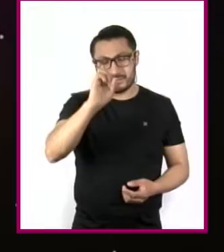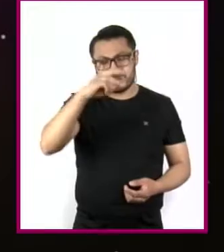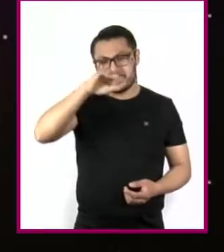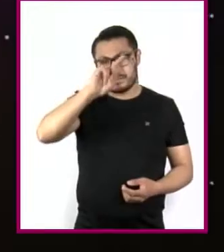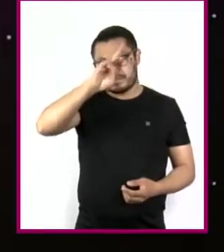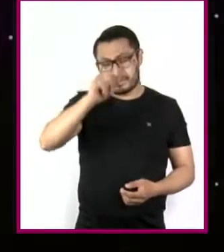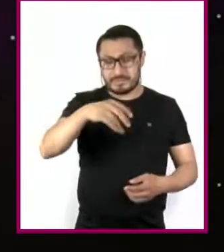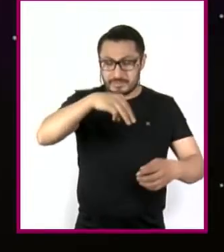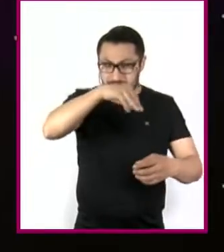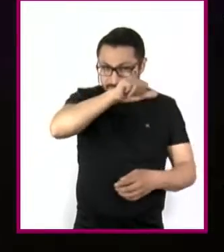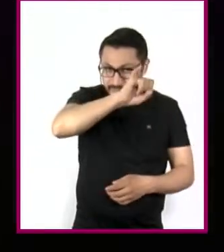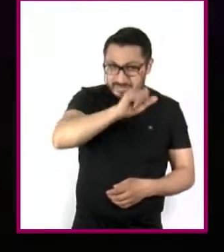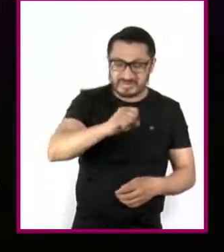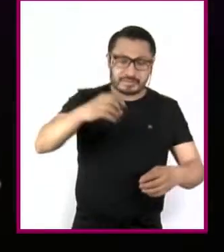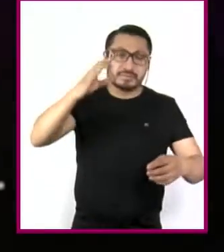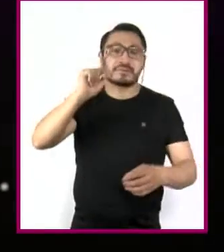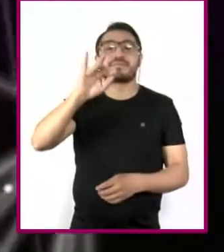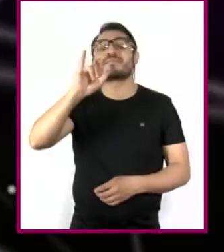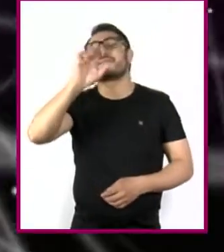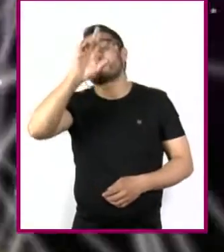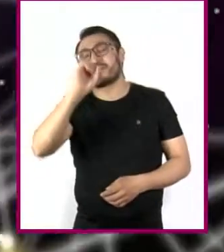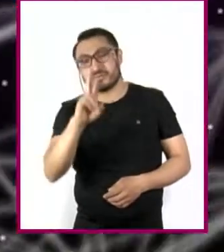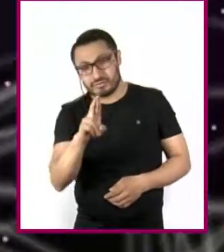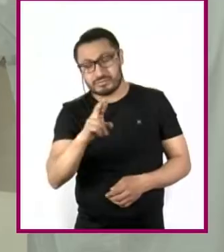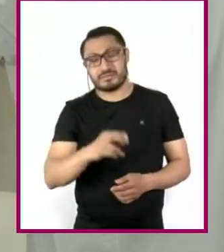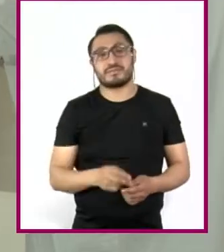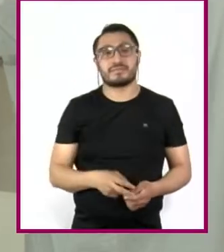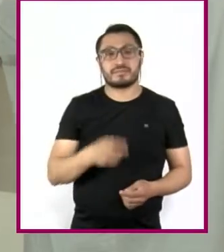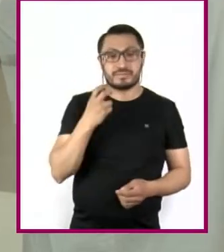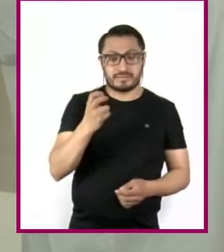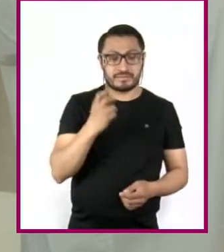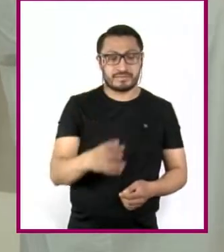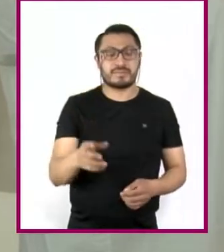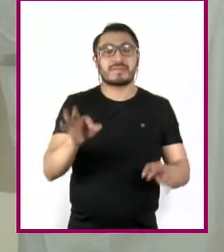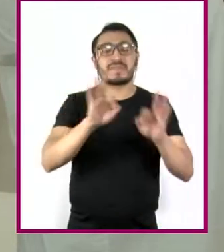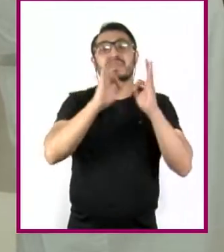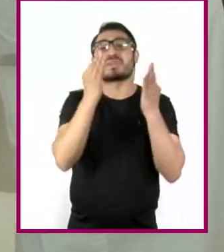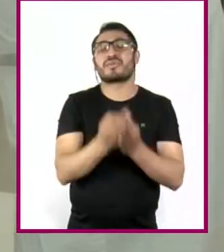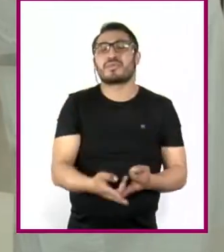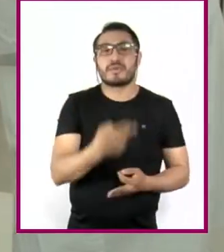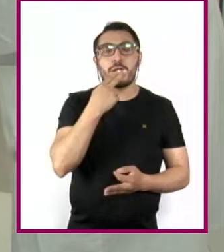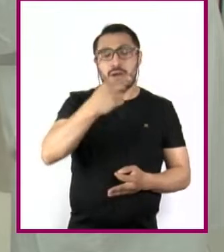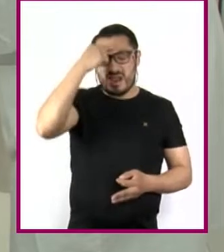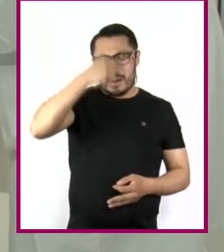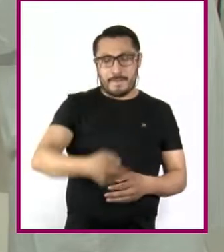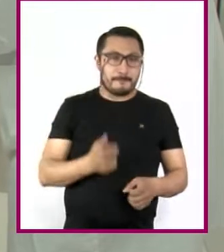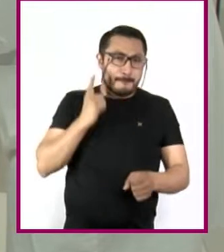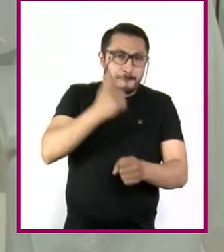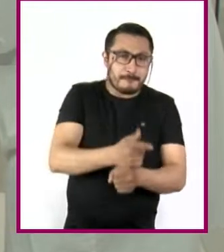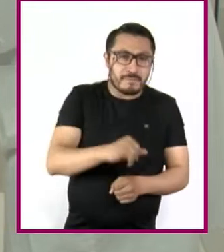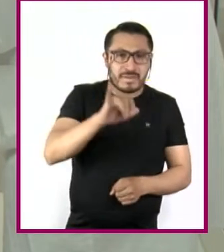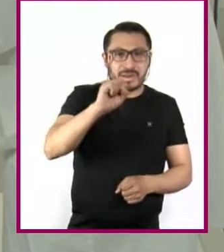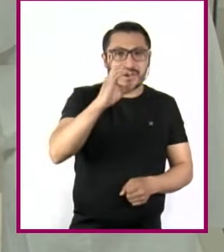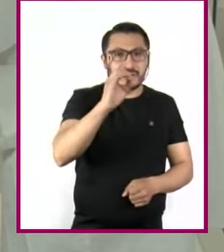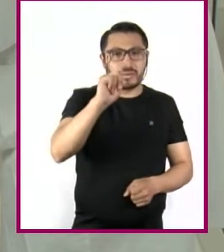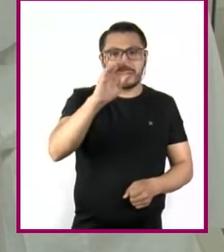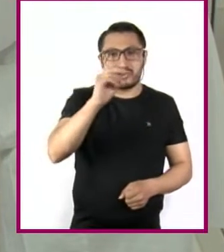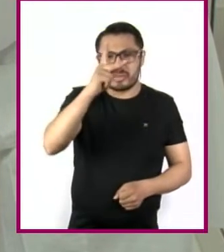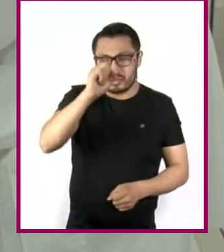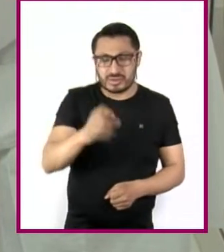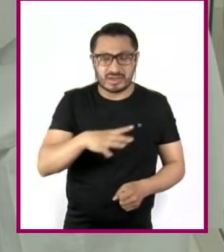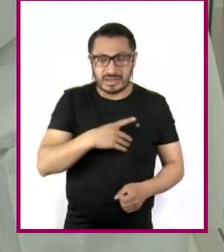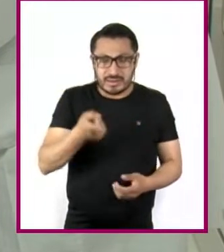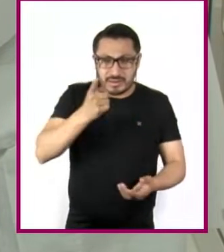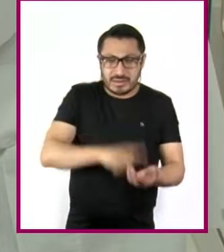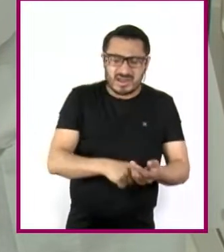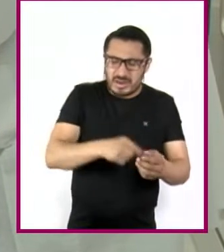acelerador? La espectrometría de masas con acelerador es una técnica empleada para detectar isótopos que tienen concentraciones